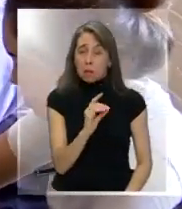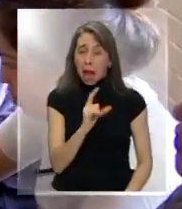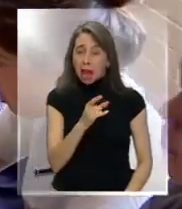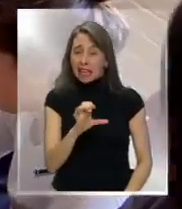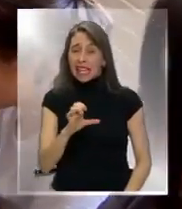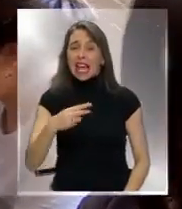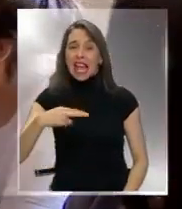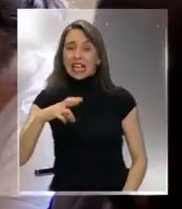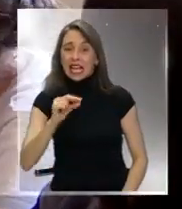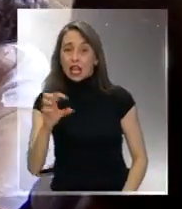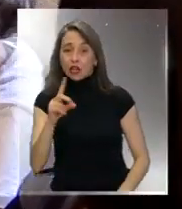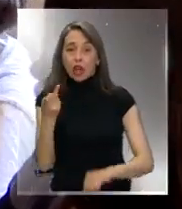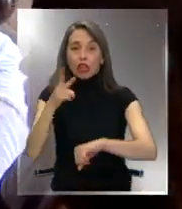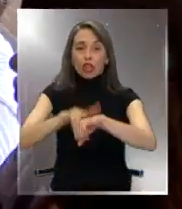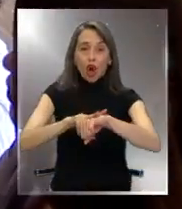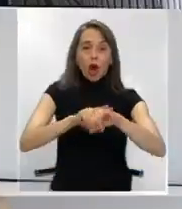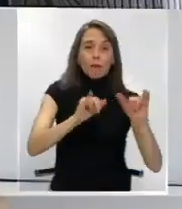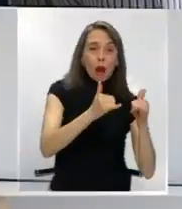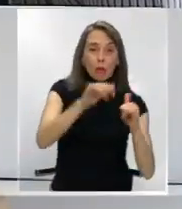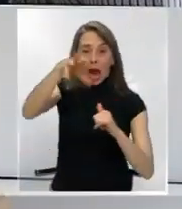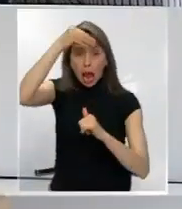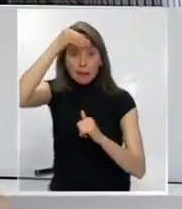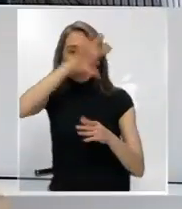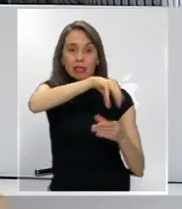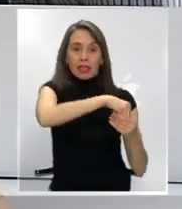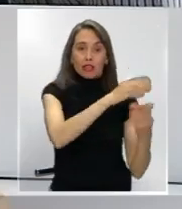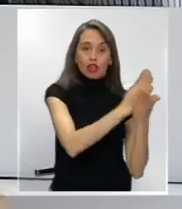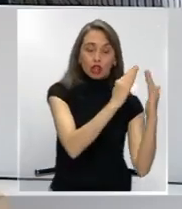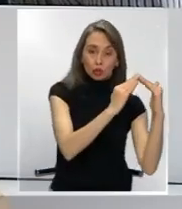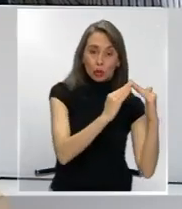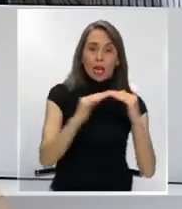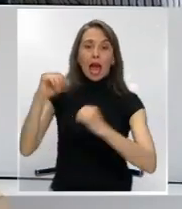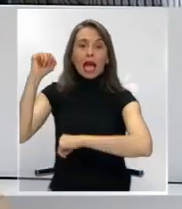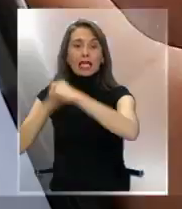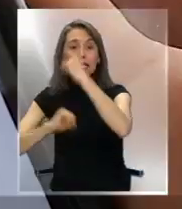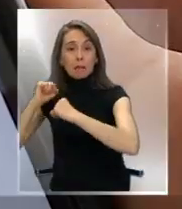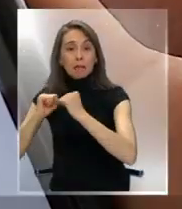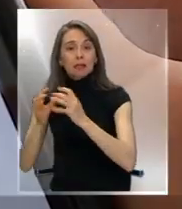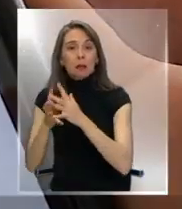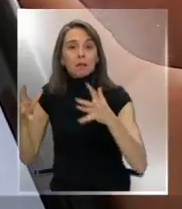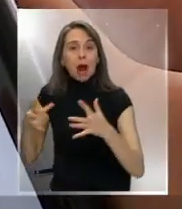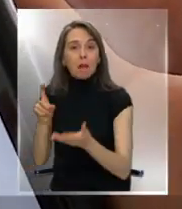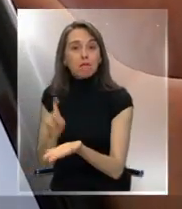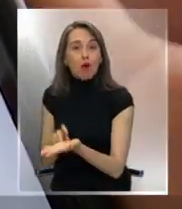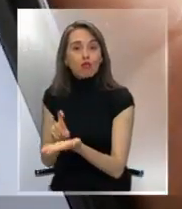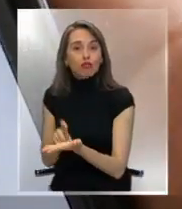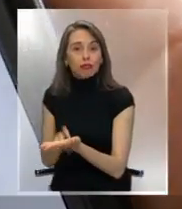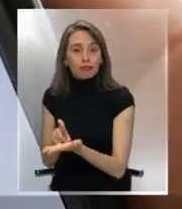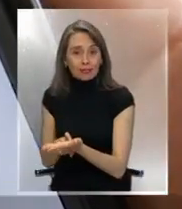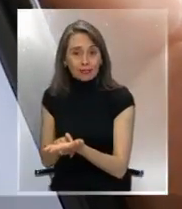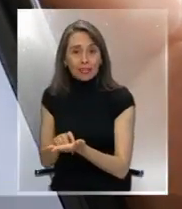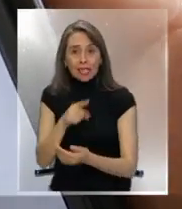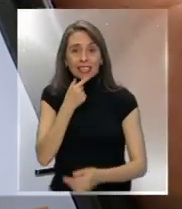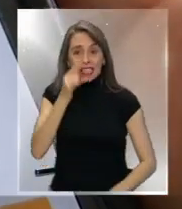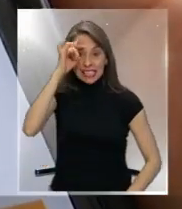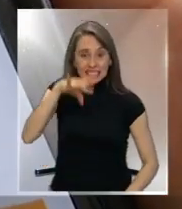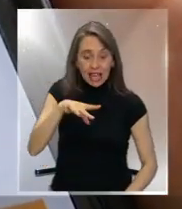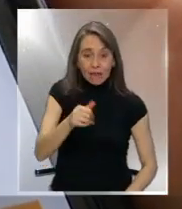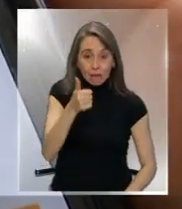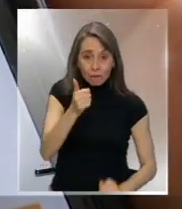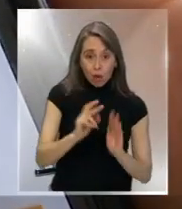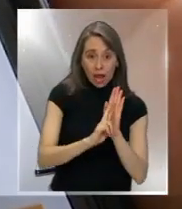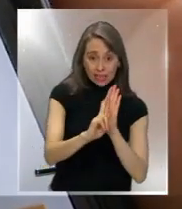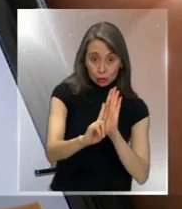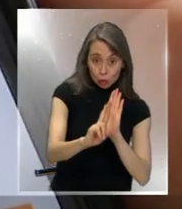optimizar el aprendizaje en el caso del colegio y la productividad en el caso de las empresas. ¿Quieres saber si da buenos